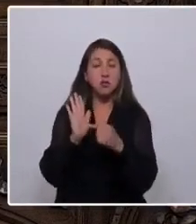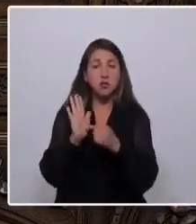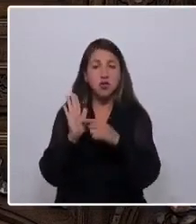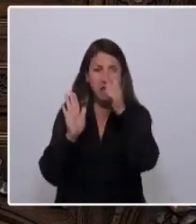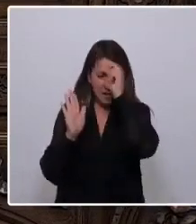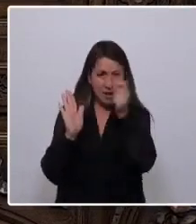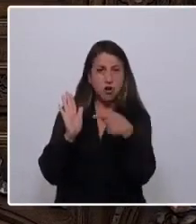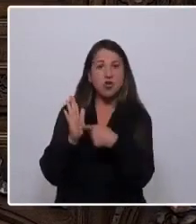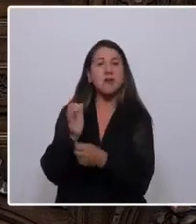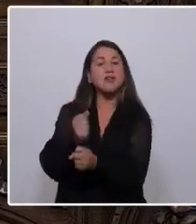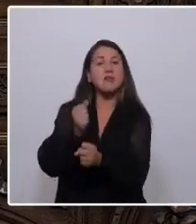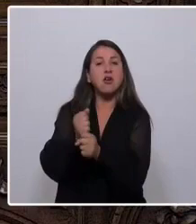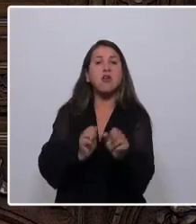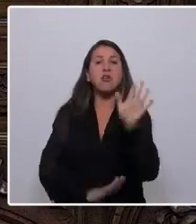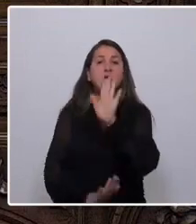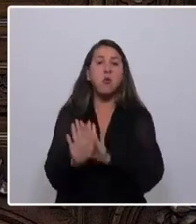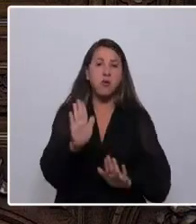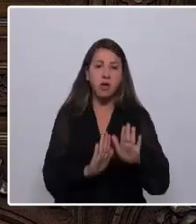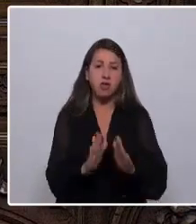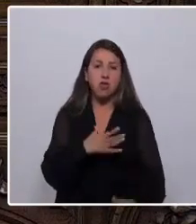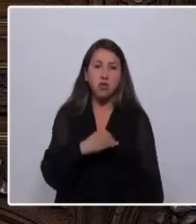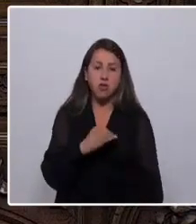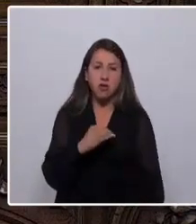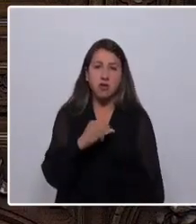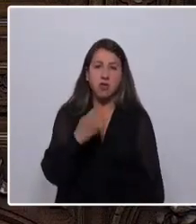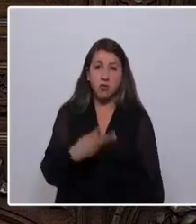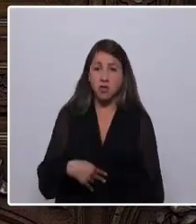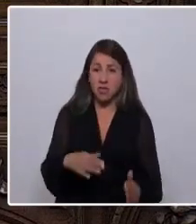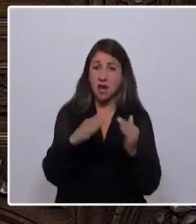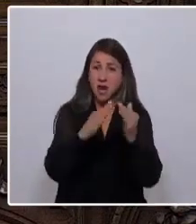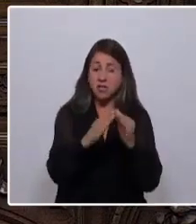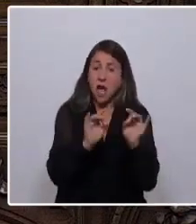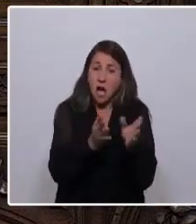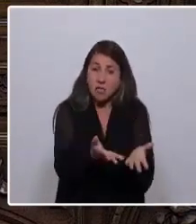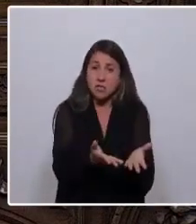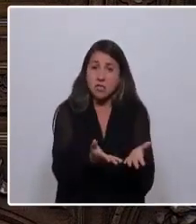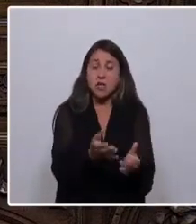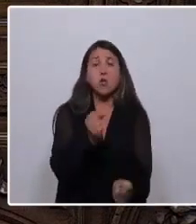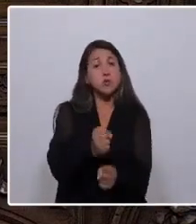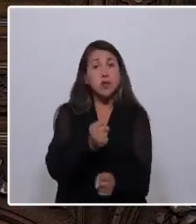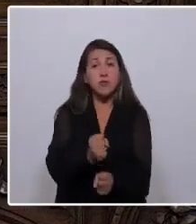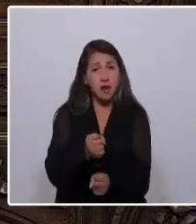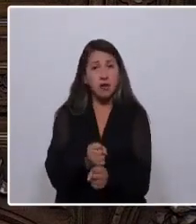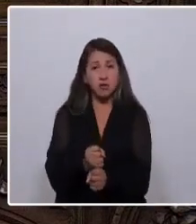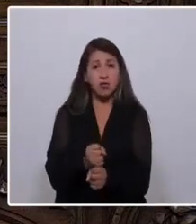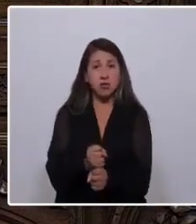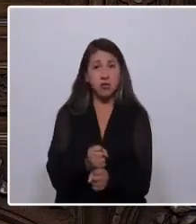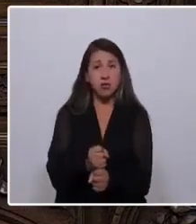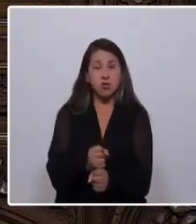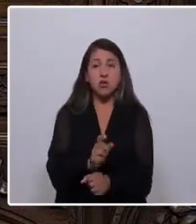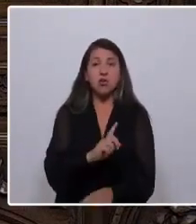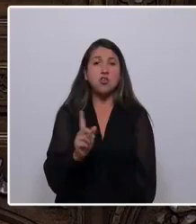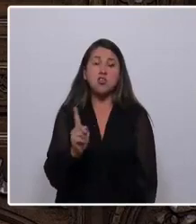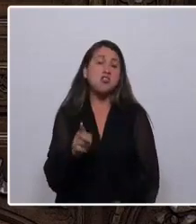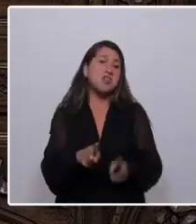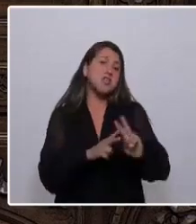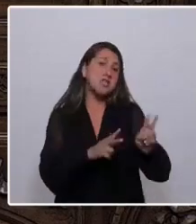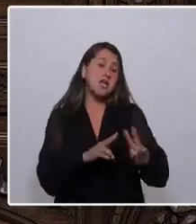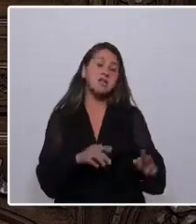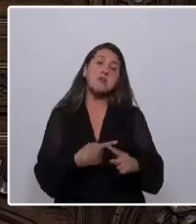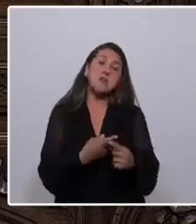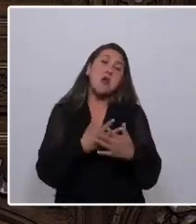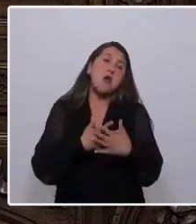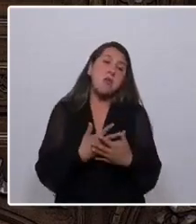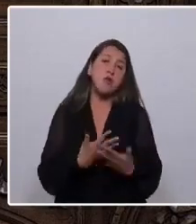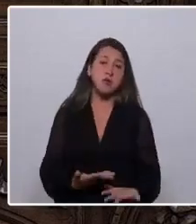reconozca las labores de cuidado y del hogar como lo que son, un trabajo, y no tareas que se realizan por amor, de las